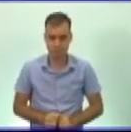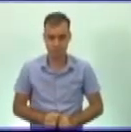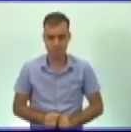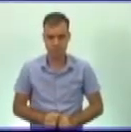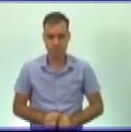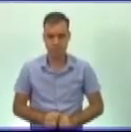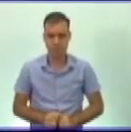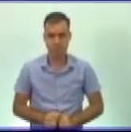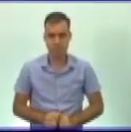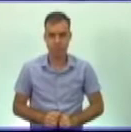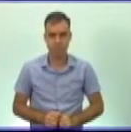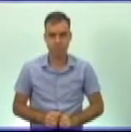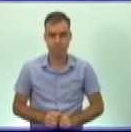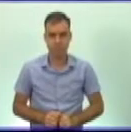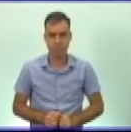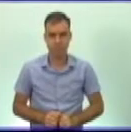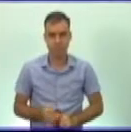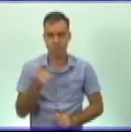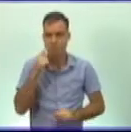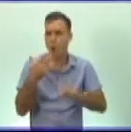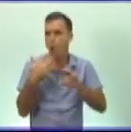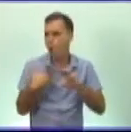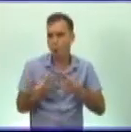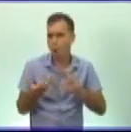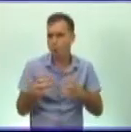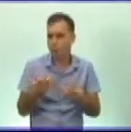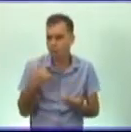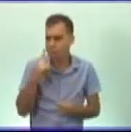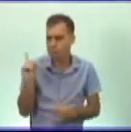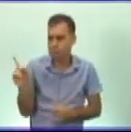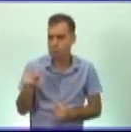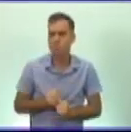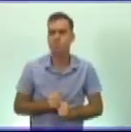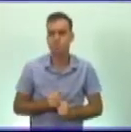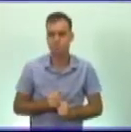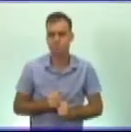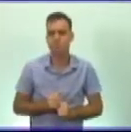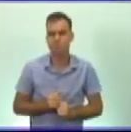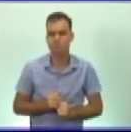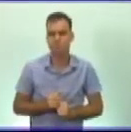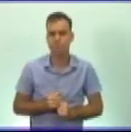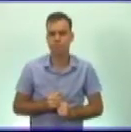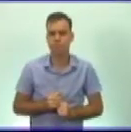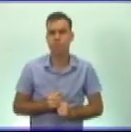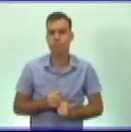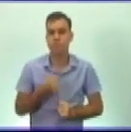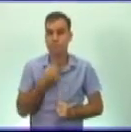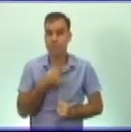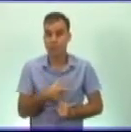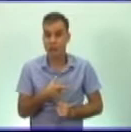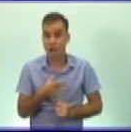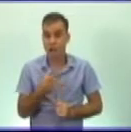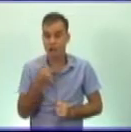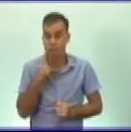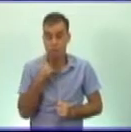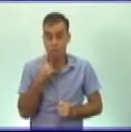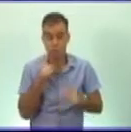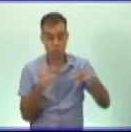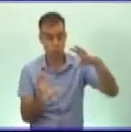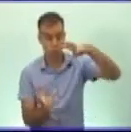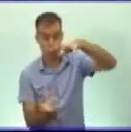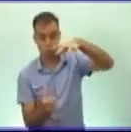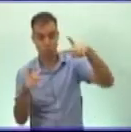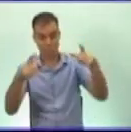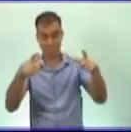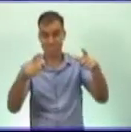de un cilindro, miren cómo va a estar dado. Si lo que tenemos en uno de sus lados es la longitud de la circunferencia,